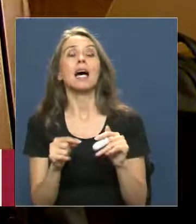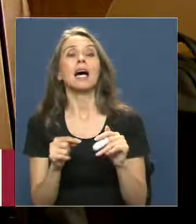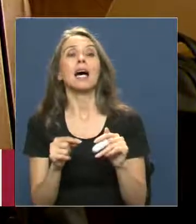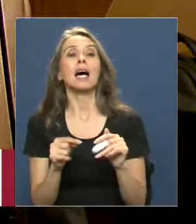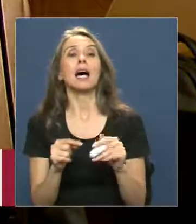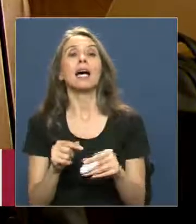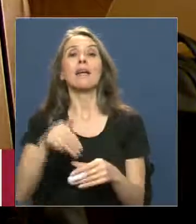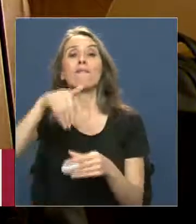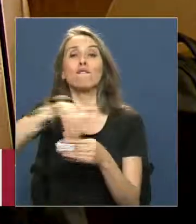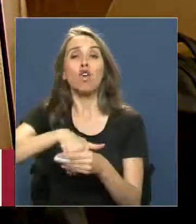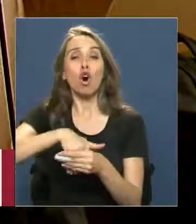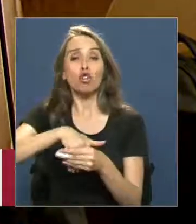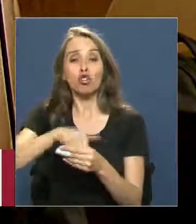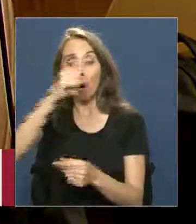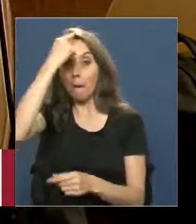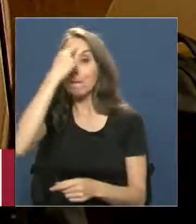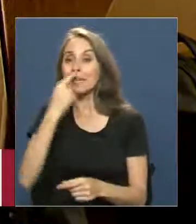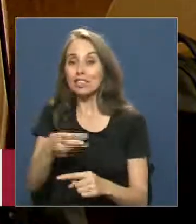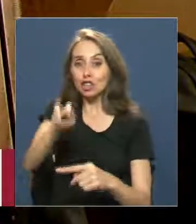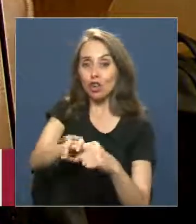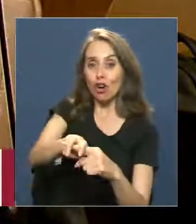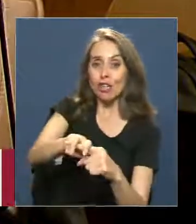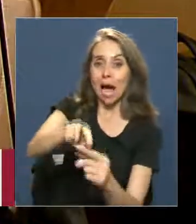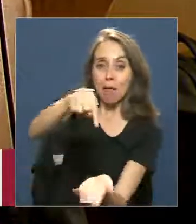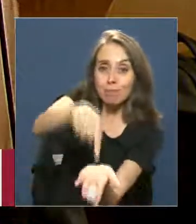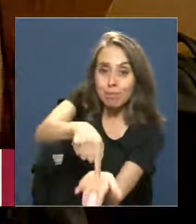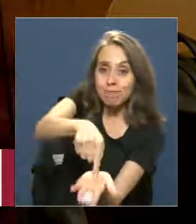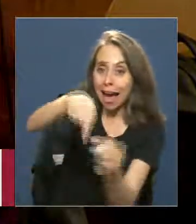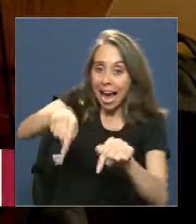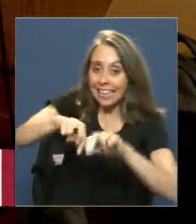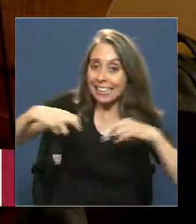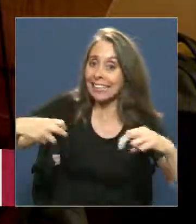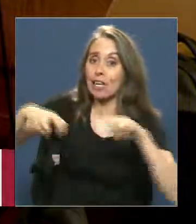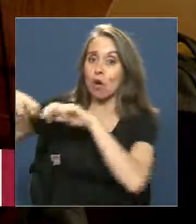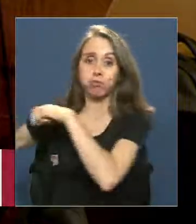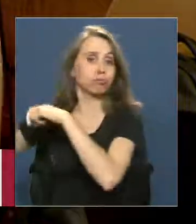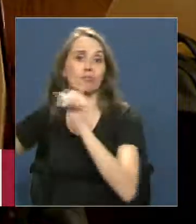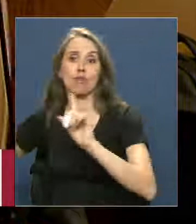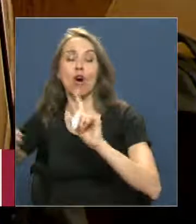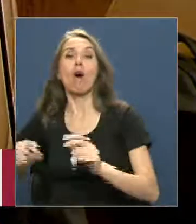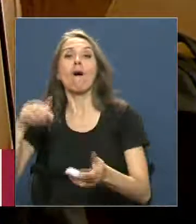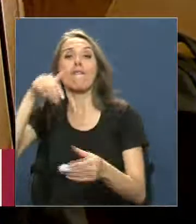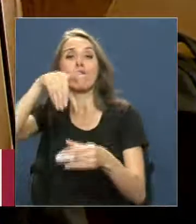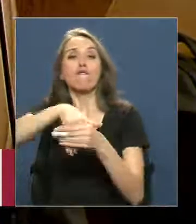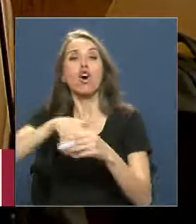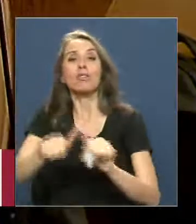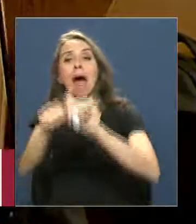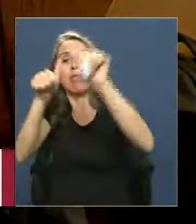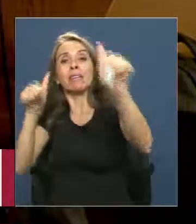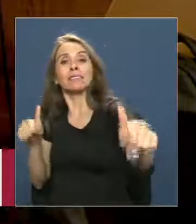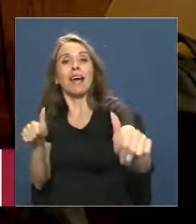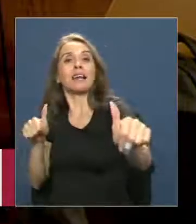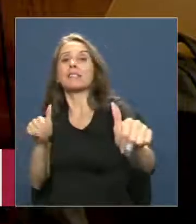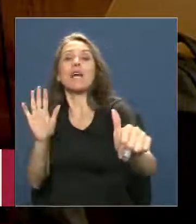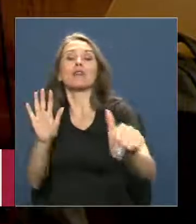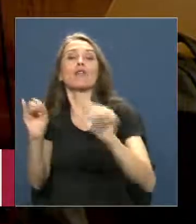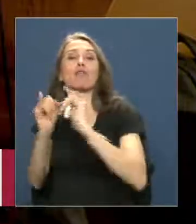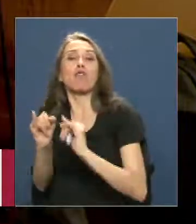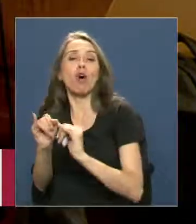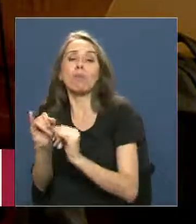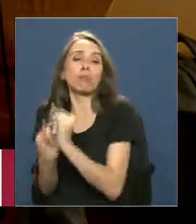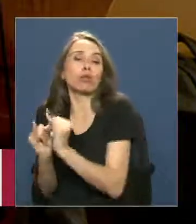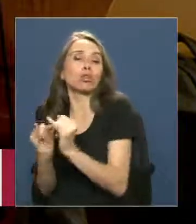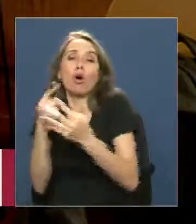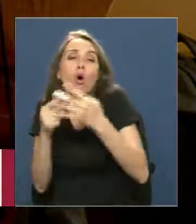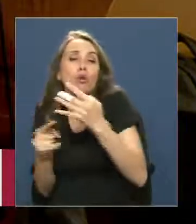el voto telemático. De tal manera que eso significa que nos estamos facilitando las circunstancias para